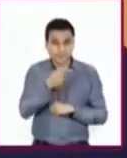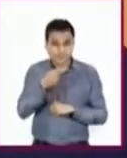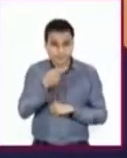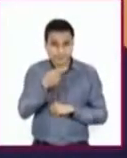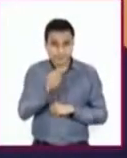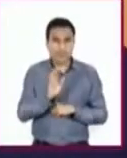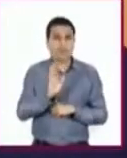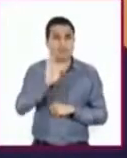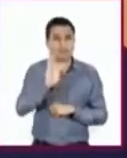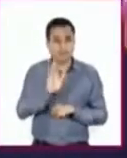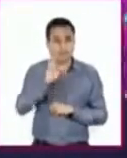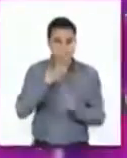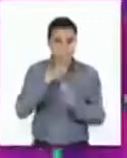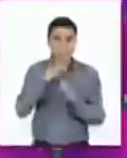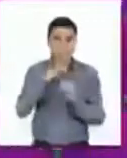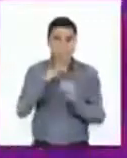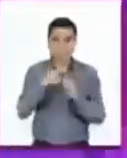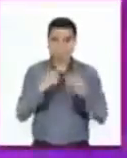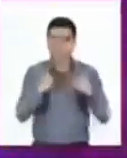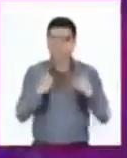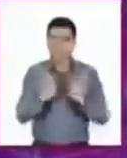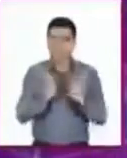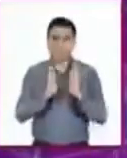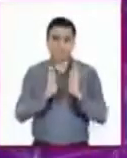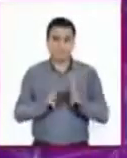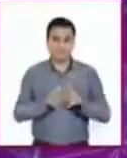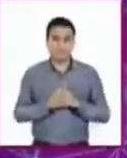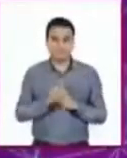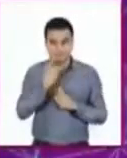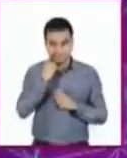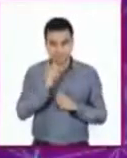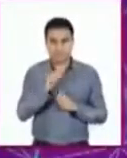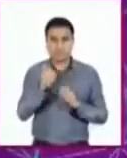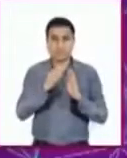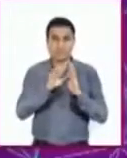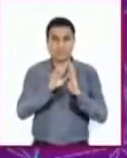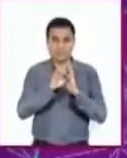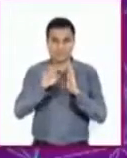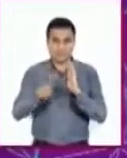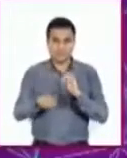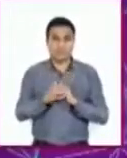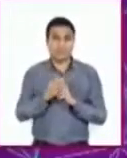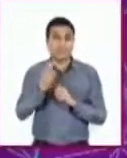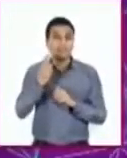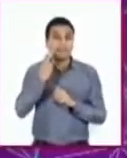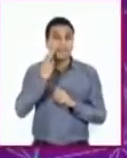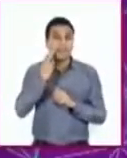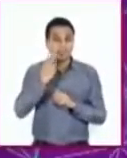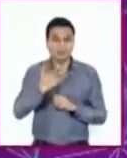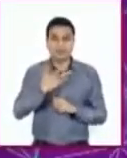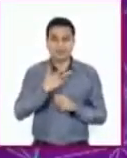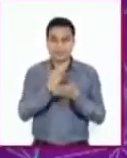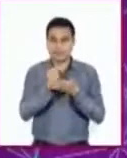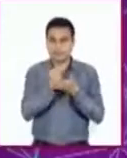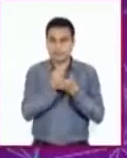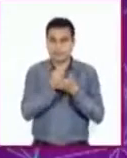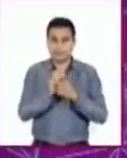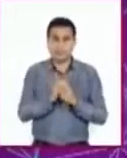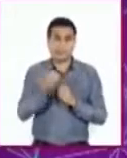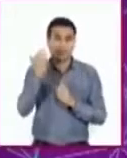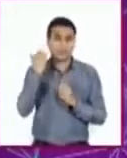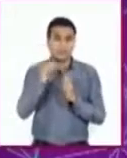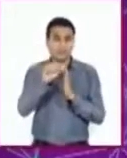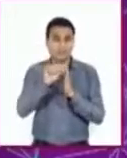sumar por su inverso aditivo. En este otro ejemplo, Nadia tiene una tarjeta de crédito. El mes